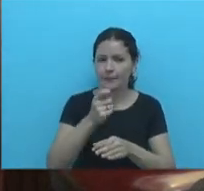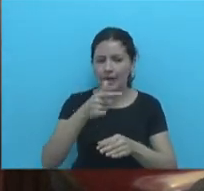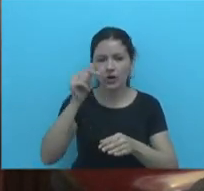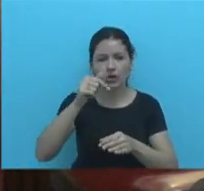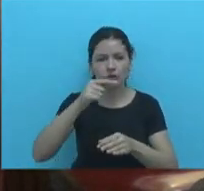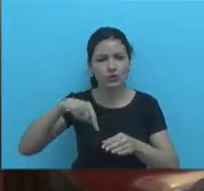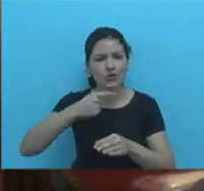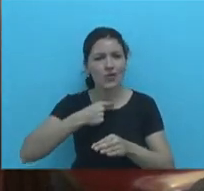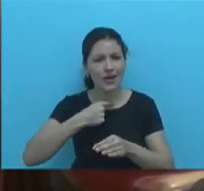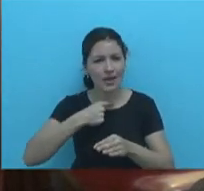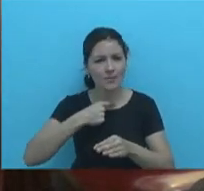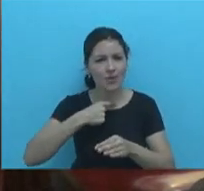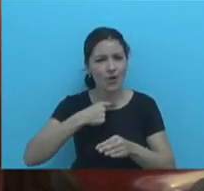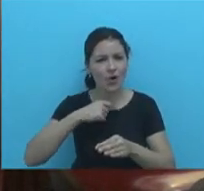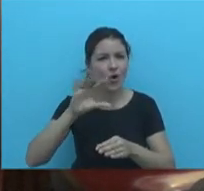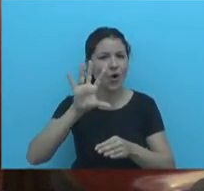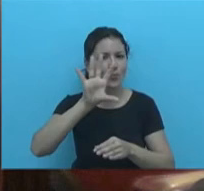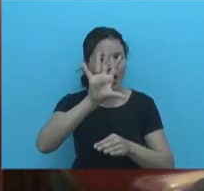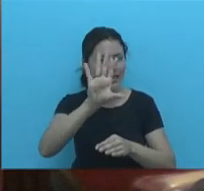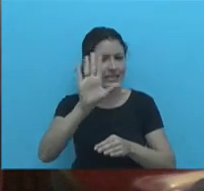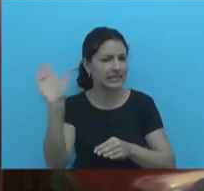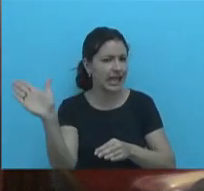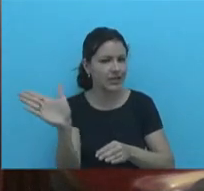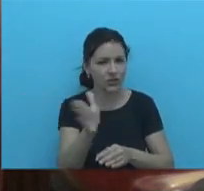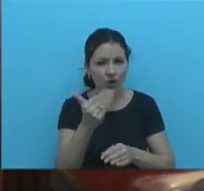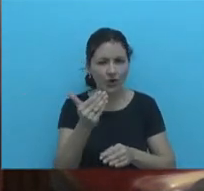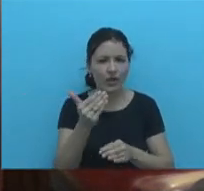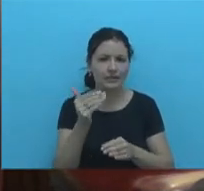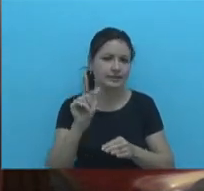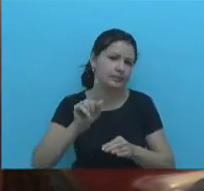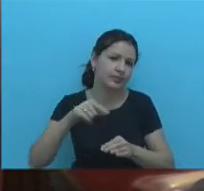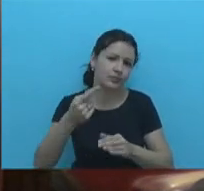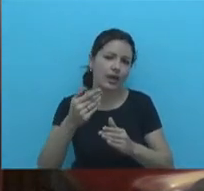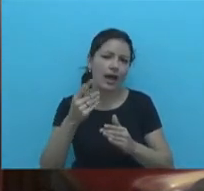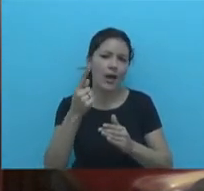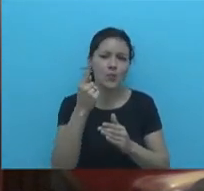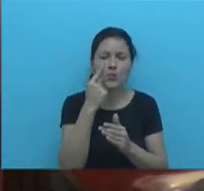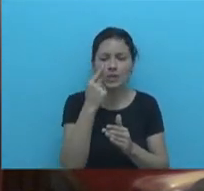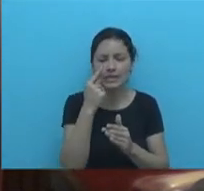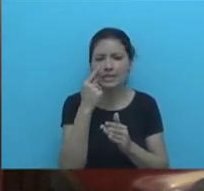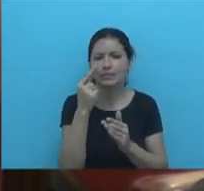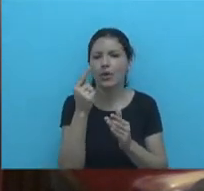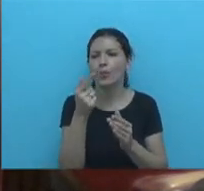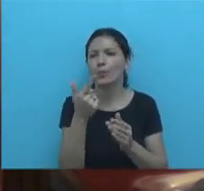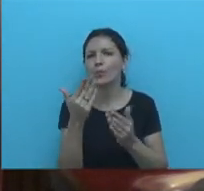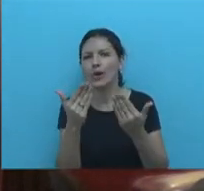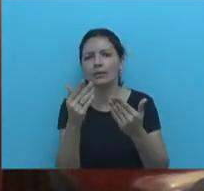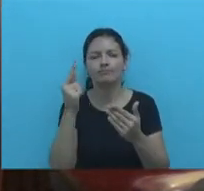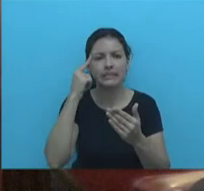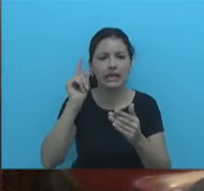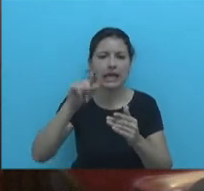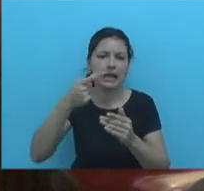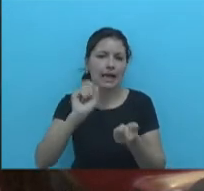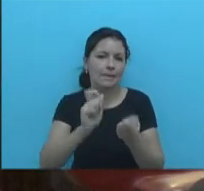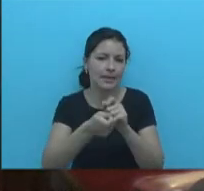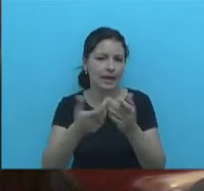intenta organizar en cada ciudad, si después en el municipio se decide que pueden ser otras autoridades, etcétera, no